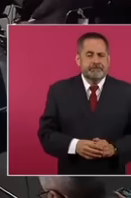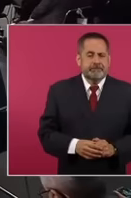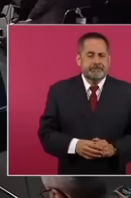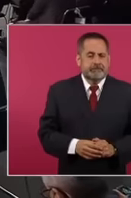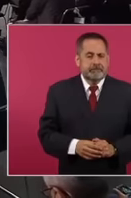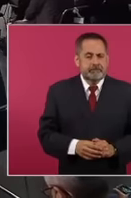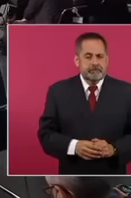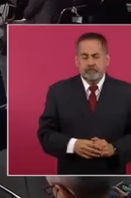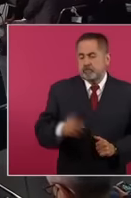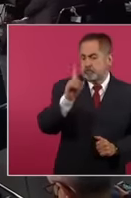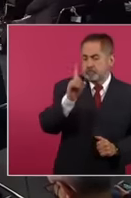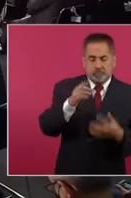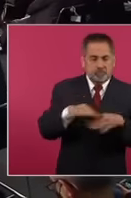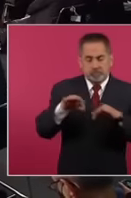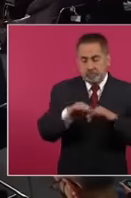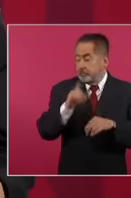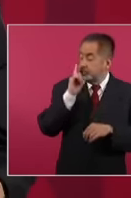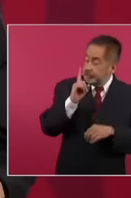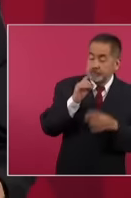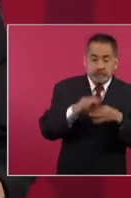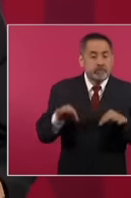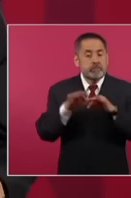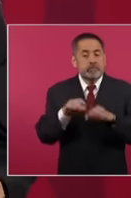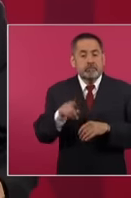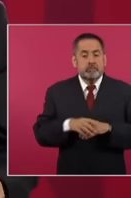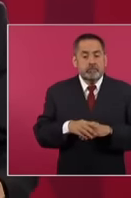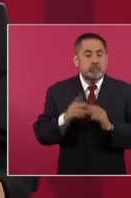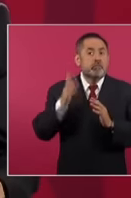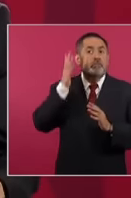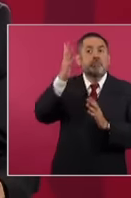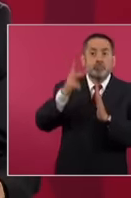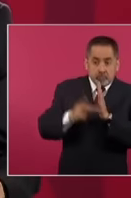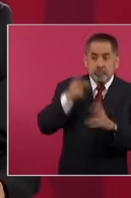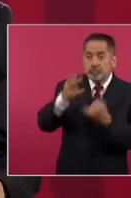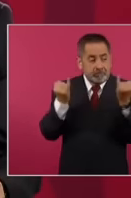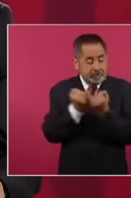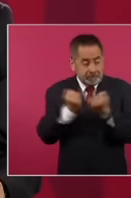posee lo importante lo más importante de todo es que no haya repetición